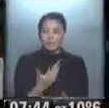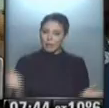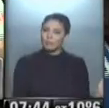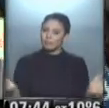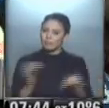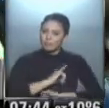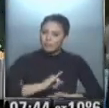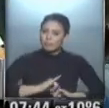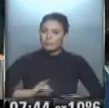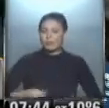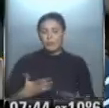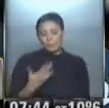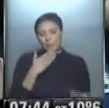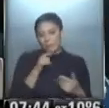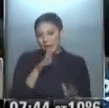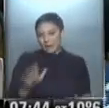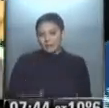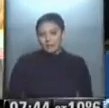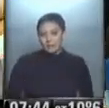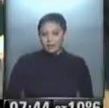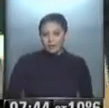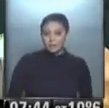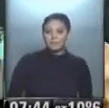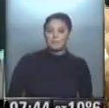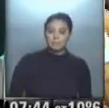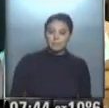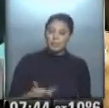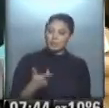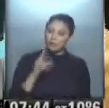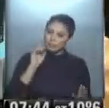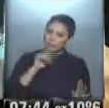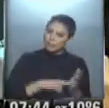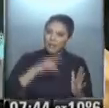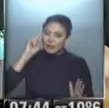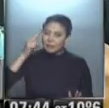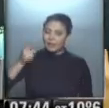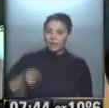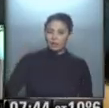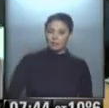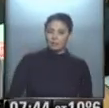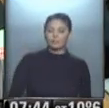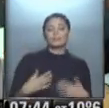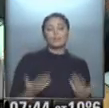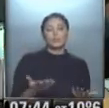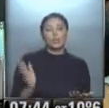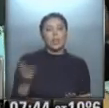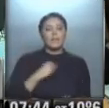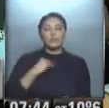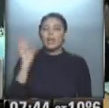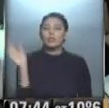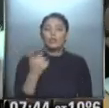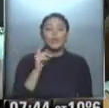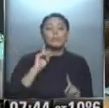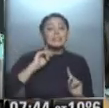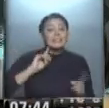Eso me parece que es respetar, obviamente, la voluntad de todos,